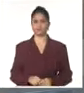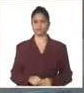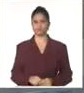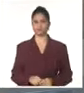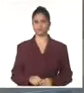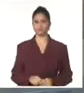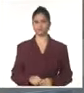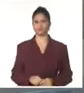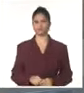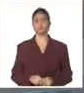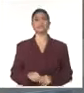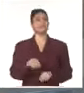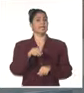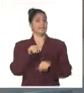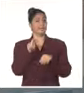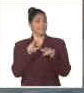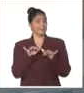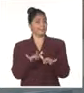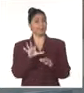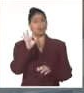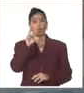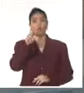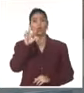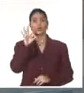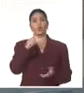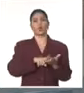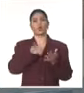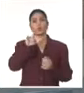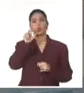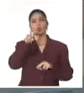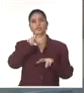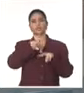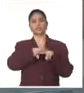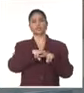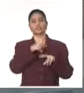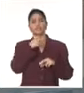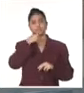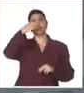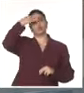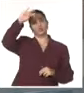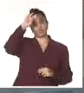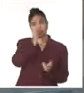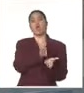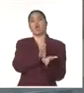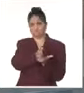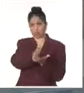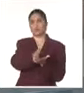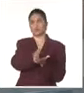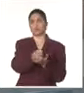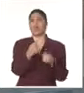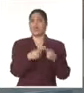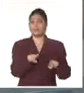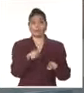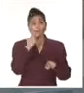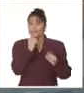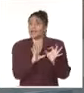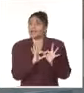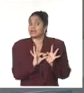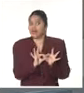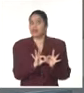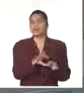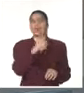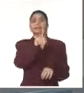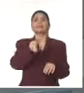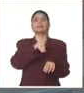el oropouche no tanto, pero el dengue, y siempre insistimos, es un cuadro clínico que puede causar gravedad y